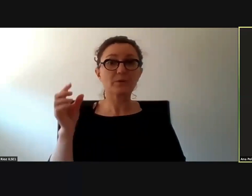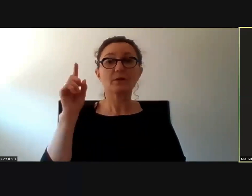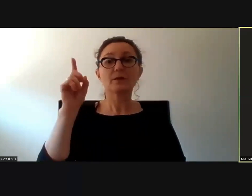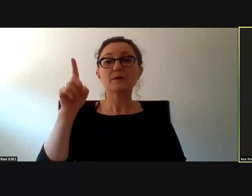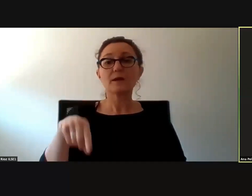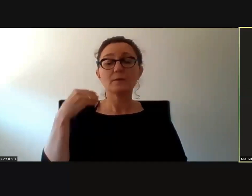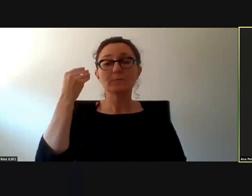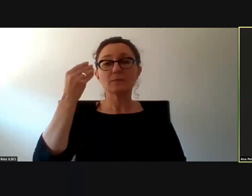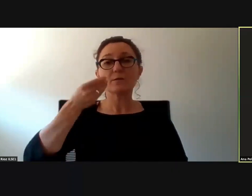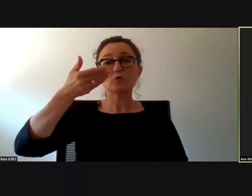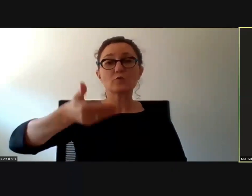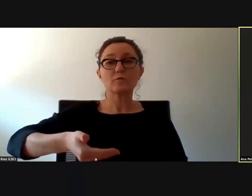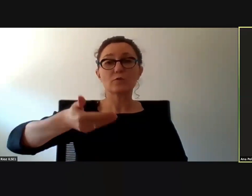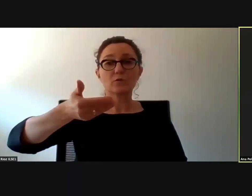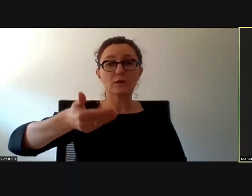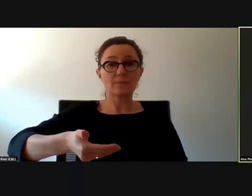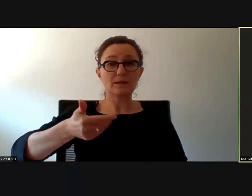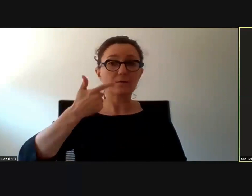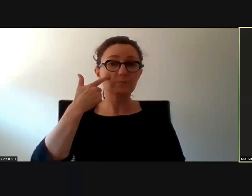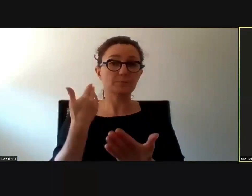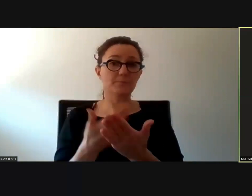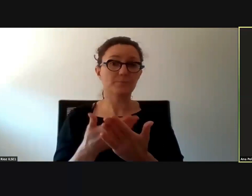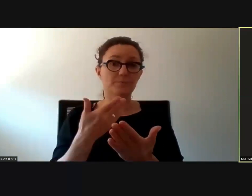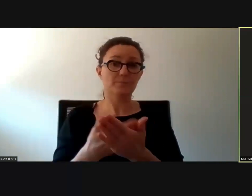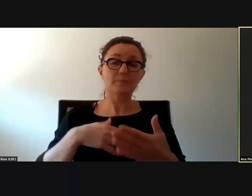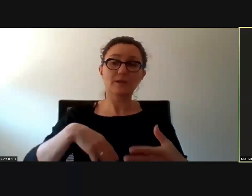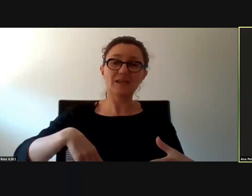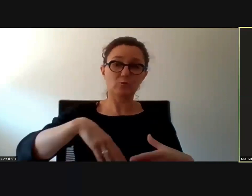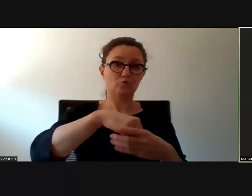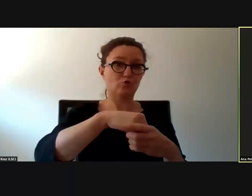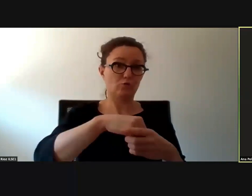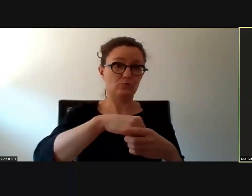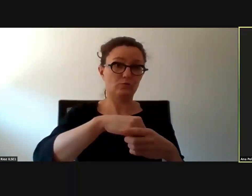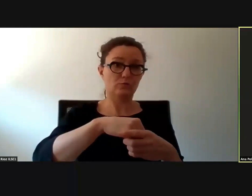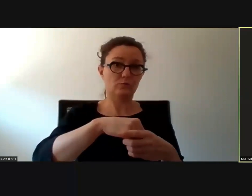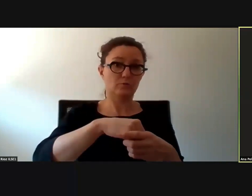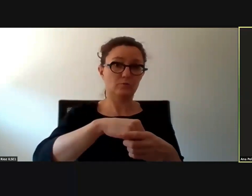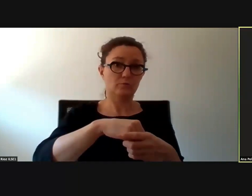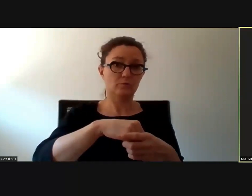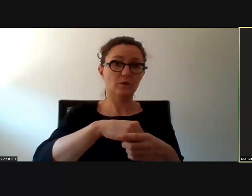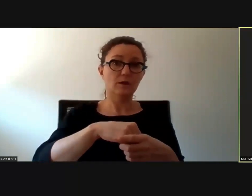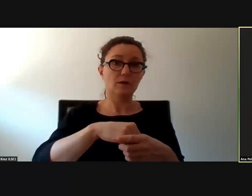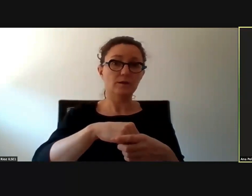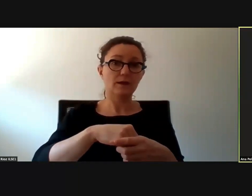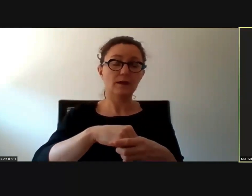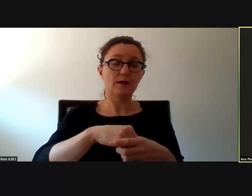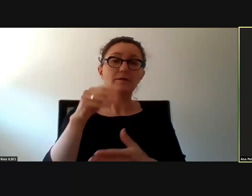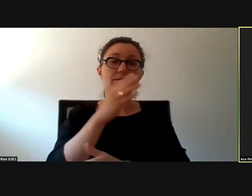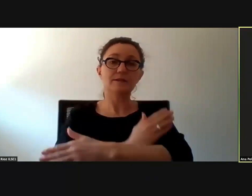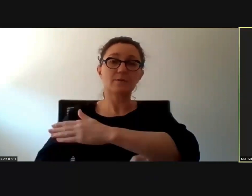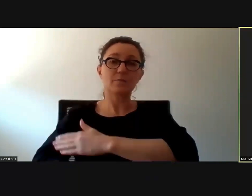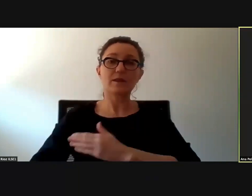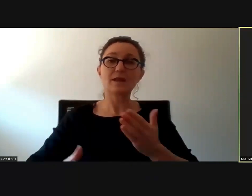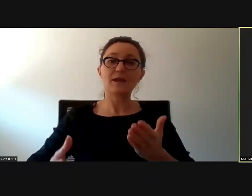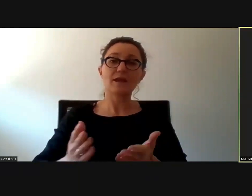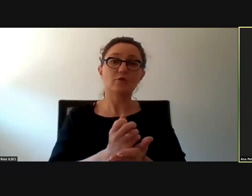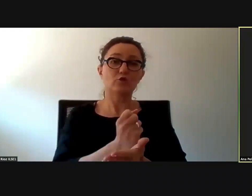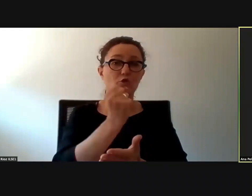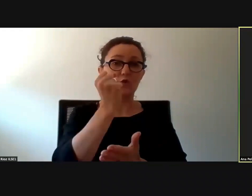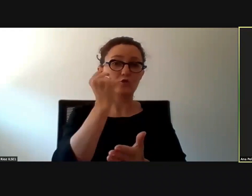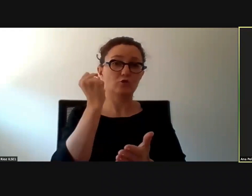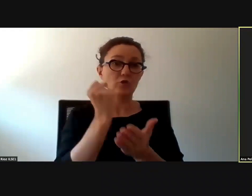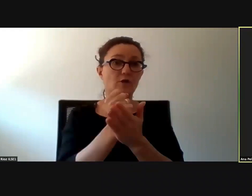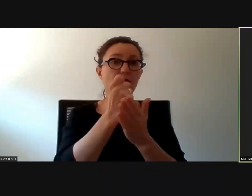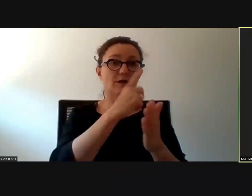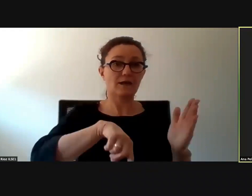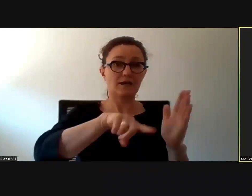la necesidad de garantizar la inclusión de la variable discapacidad en todos los registros